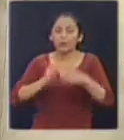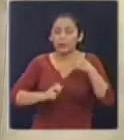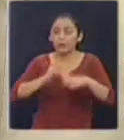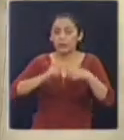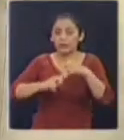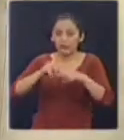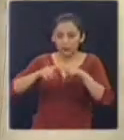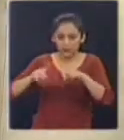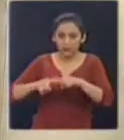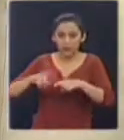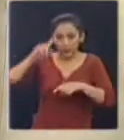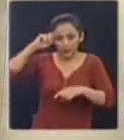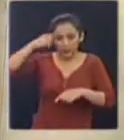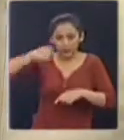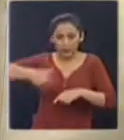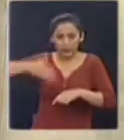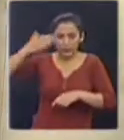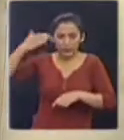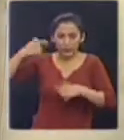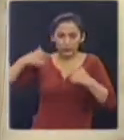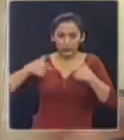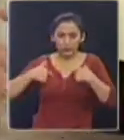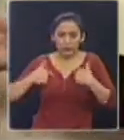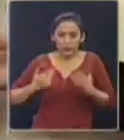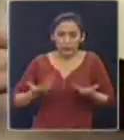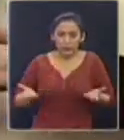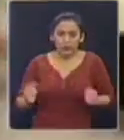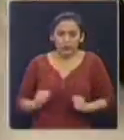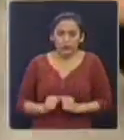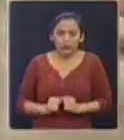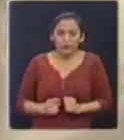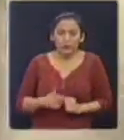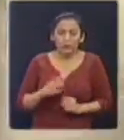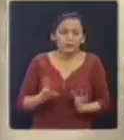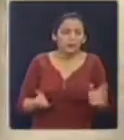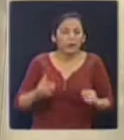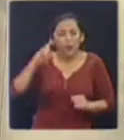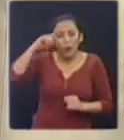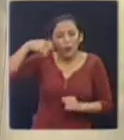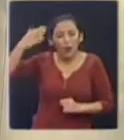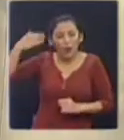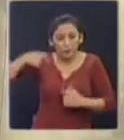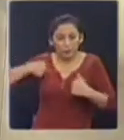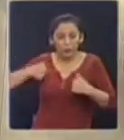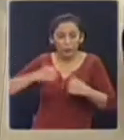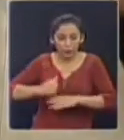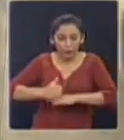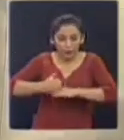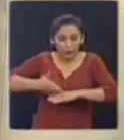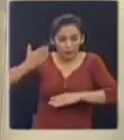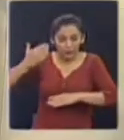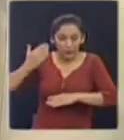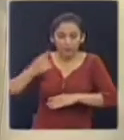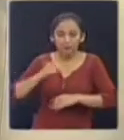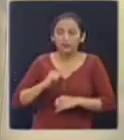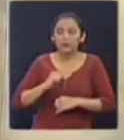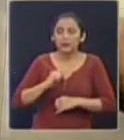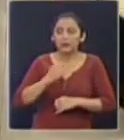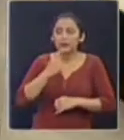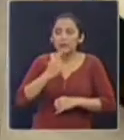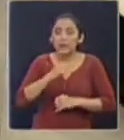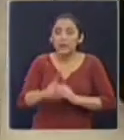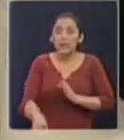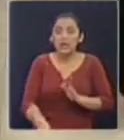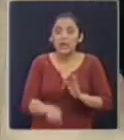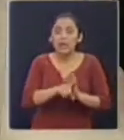y vuelvo a remitirme a mi caso, yo no podía estar de acuerdo con la pena de muerte, por decir algo, que se trataba de, se mencionaba en ese caso, o